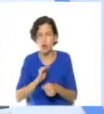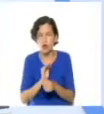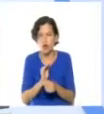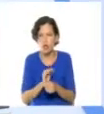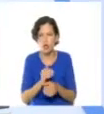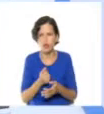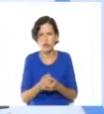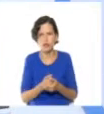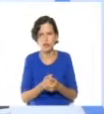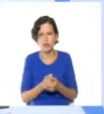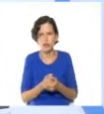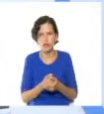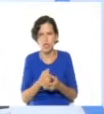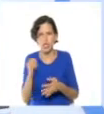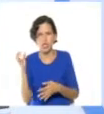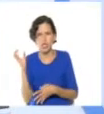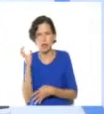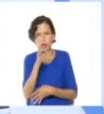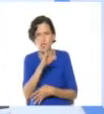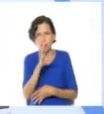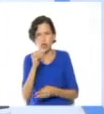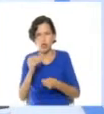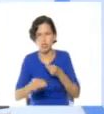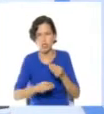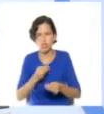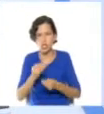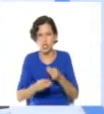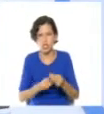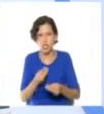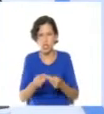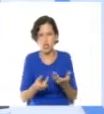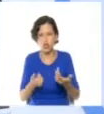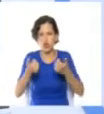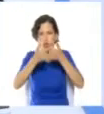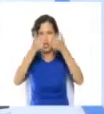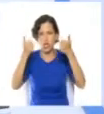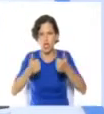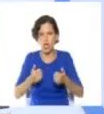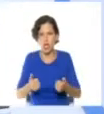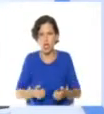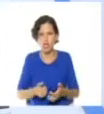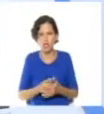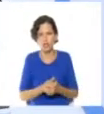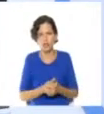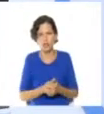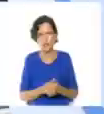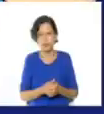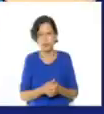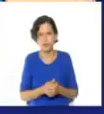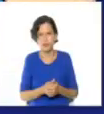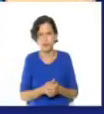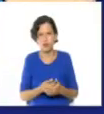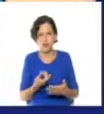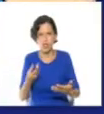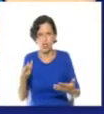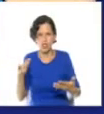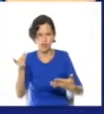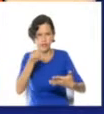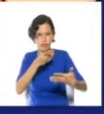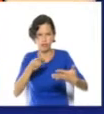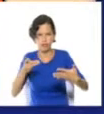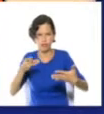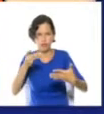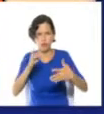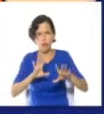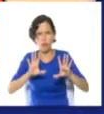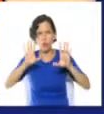conservar. Esas proyecciones se han hecho a través del arte, a través de grafitis, a